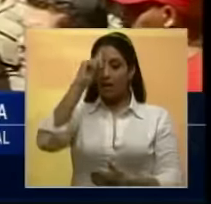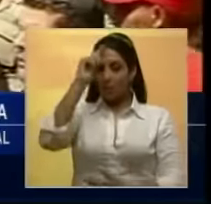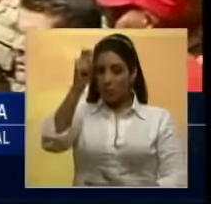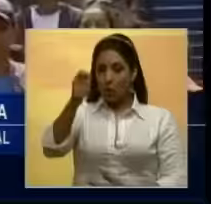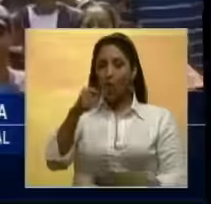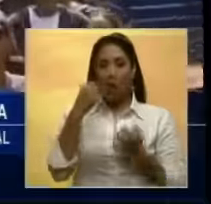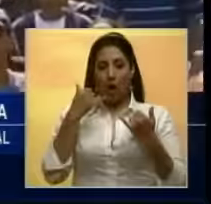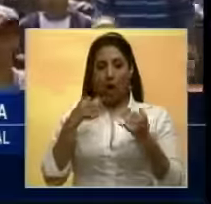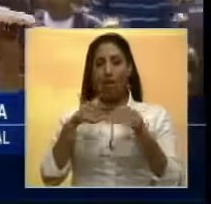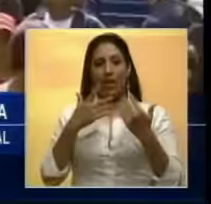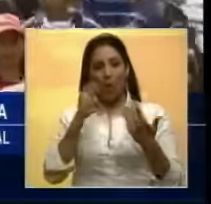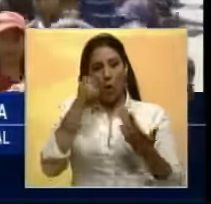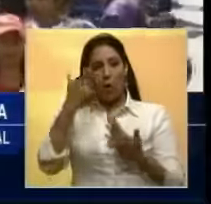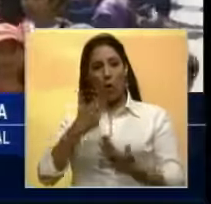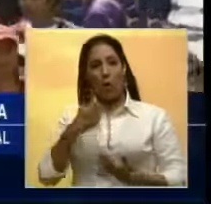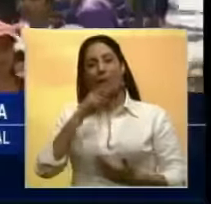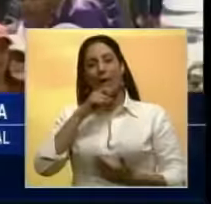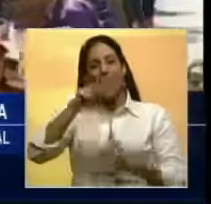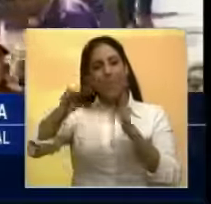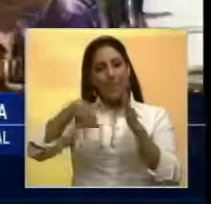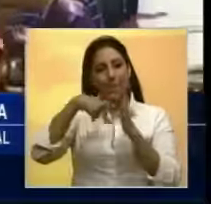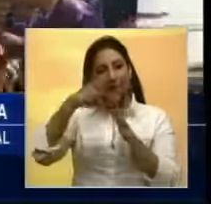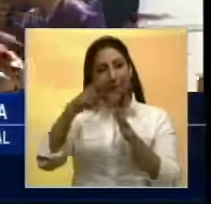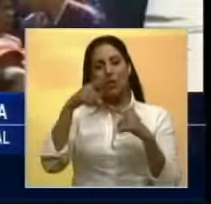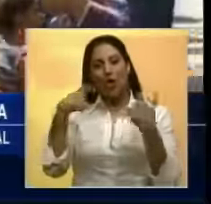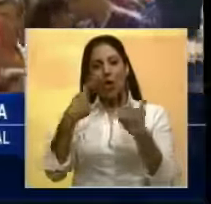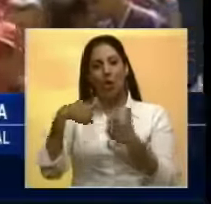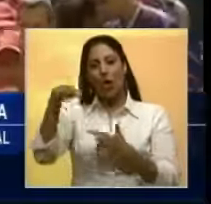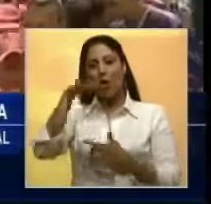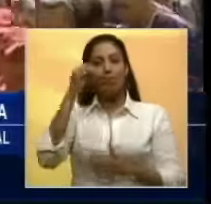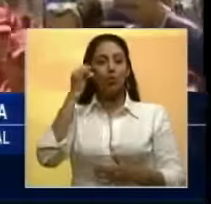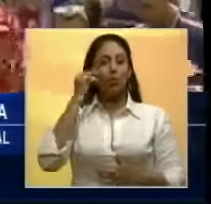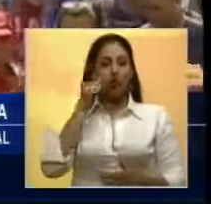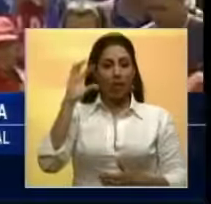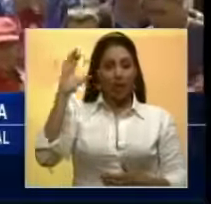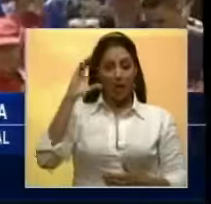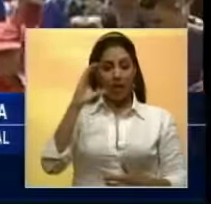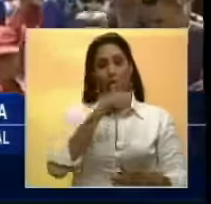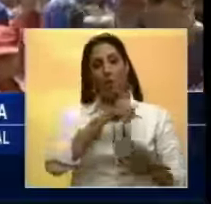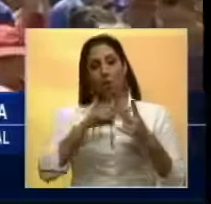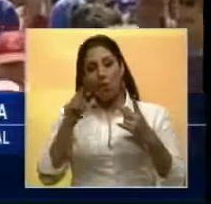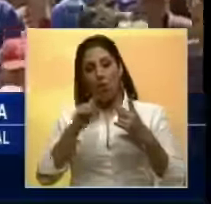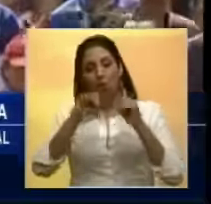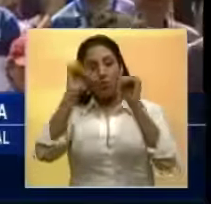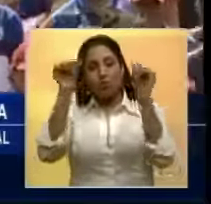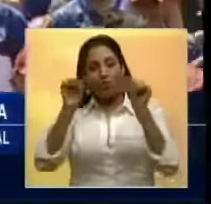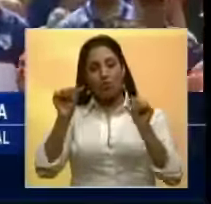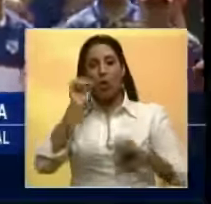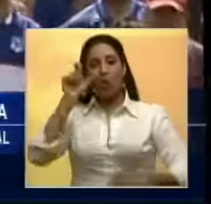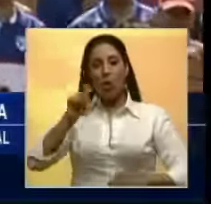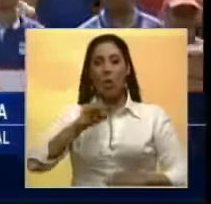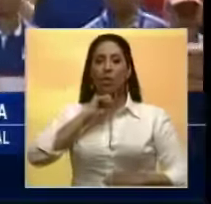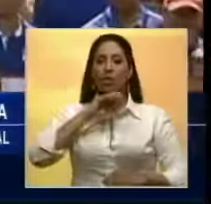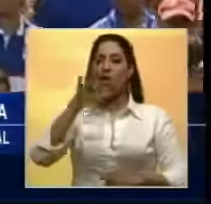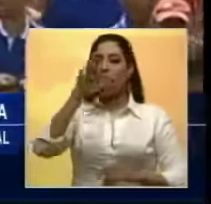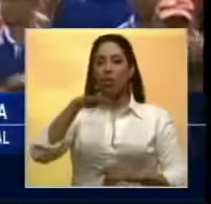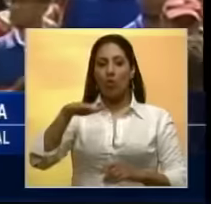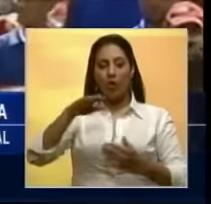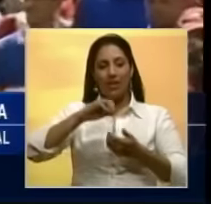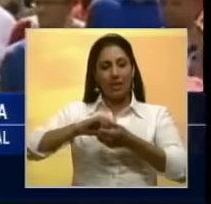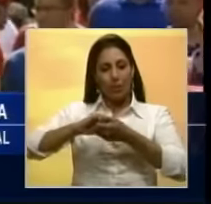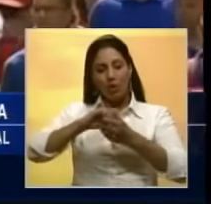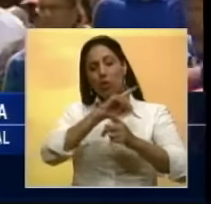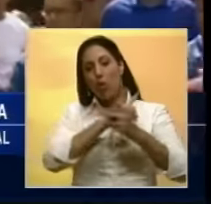homenajes actualmente para Fabricio Ojeda, como es la Plaza Fabricio Ojeda en la Parroquia Sucre de Caracas, el Museo Fabricio Ojeda de Boconó, el